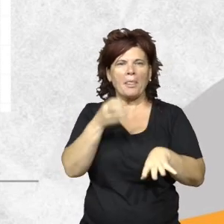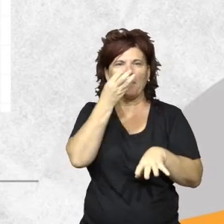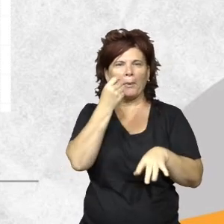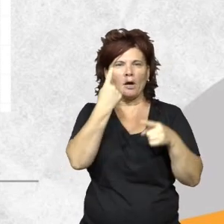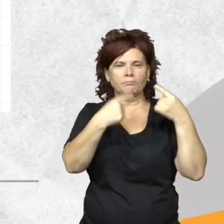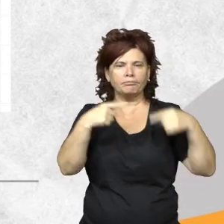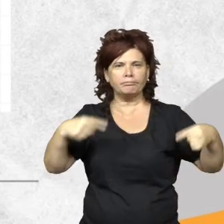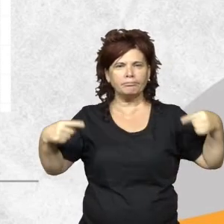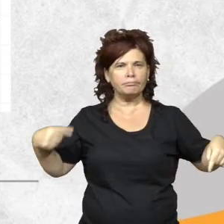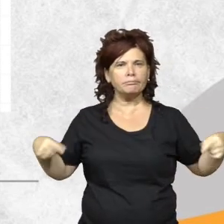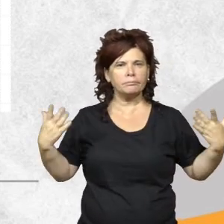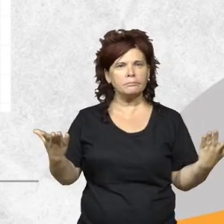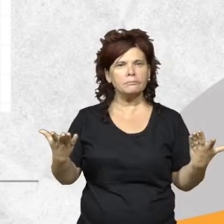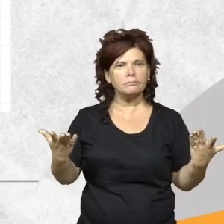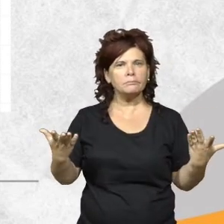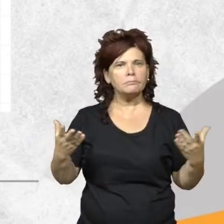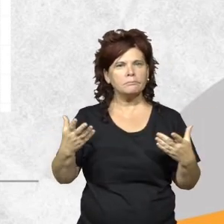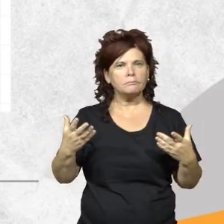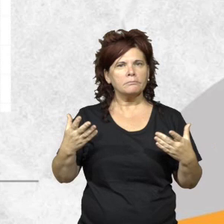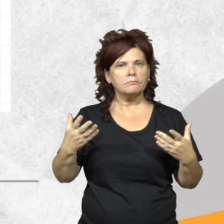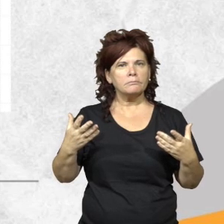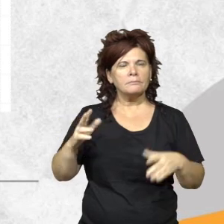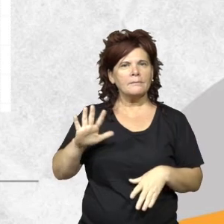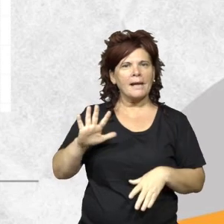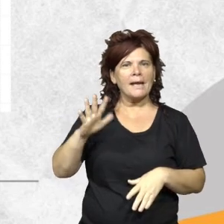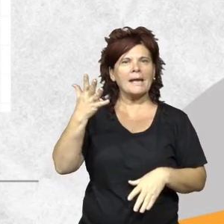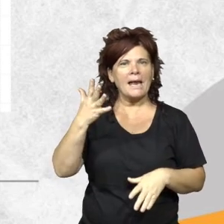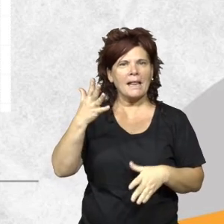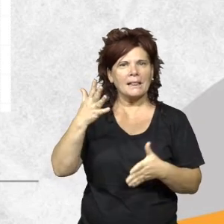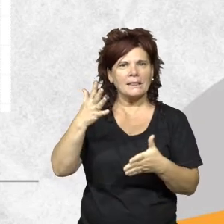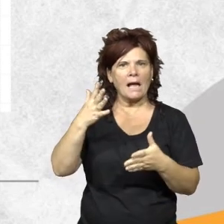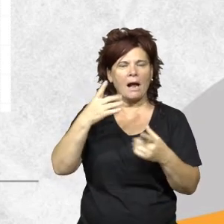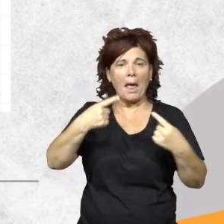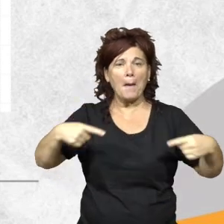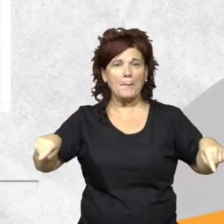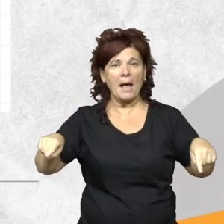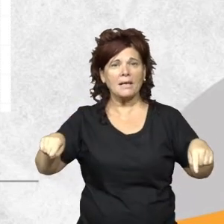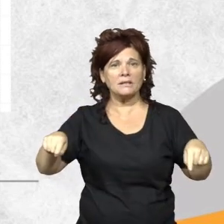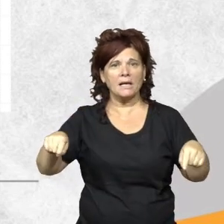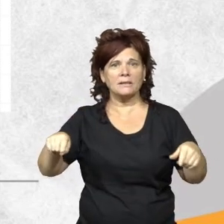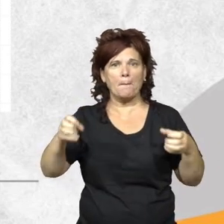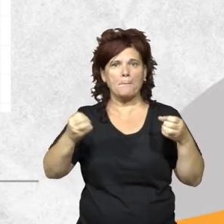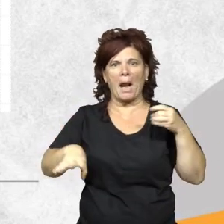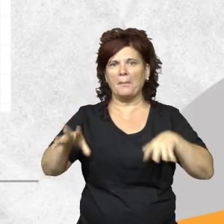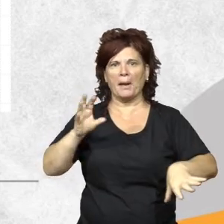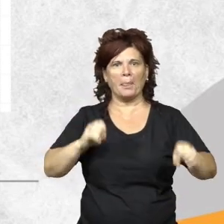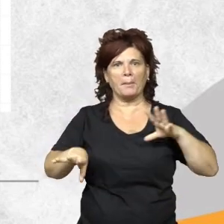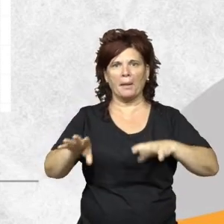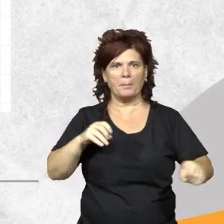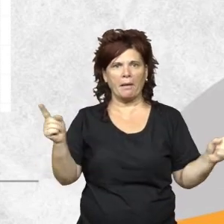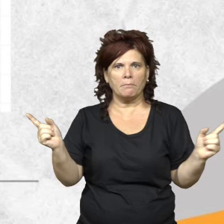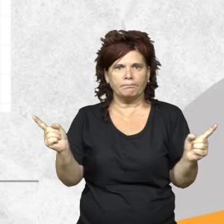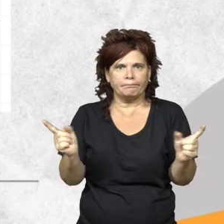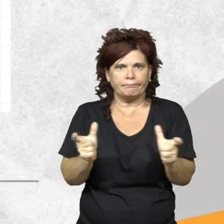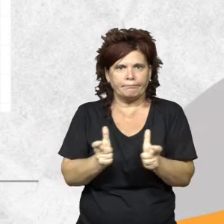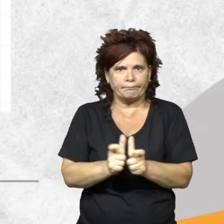biodiversidad. Estamos frente a una quinta extinción masiva de especies sobre el planeta. La última extinción masiva